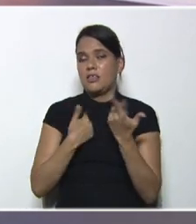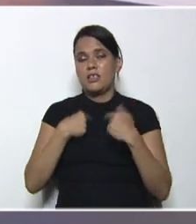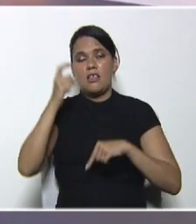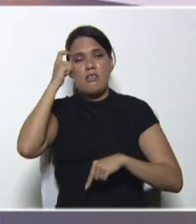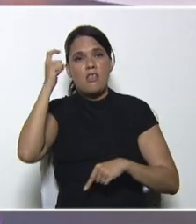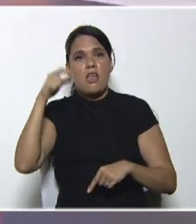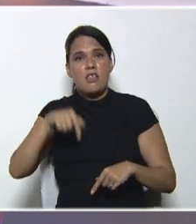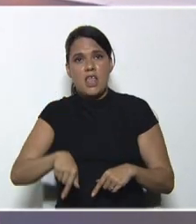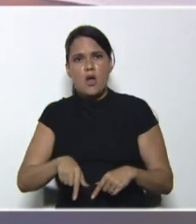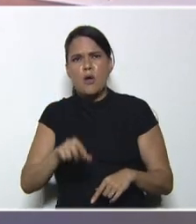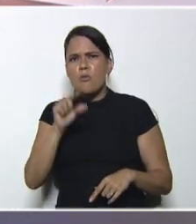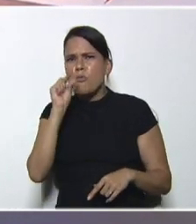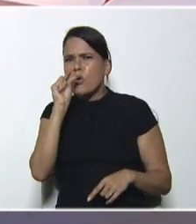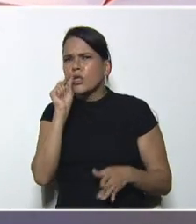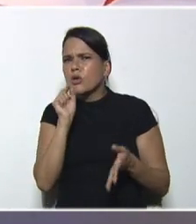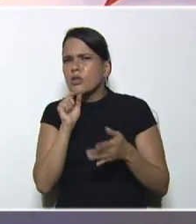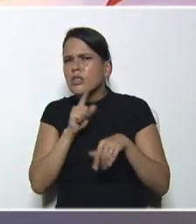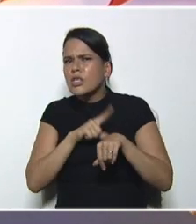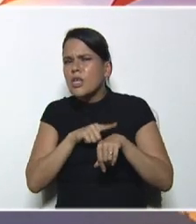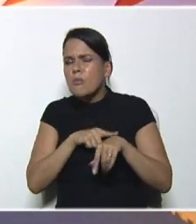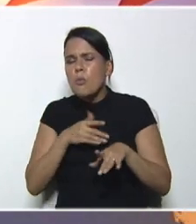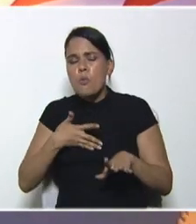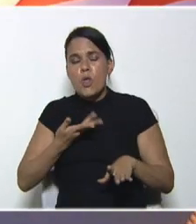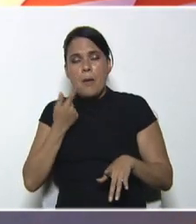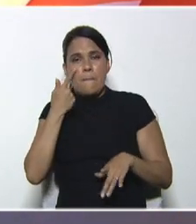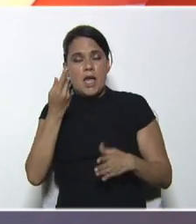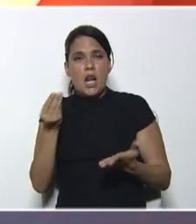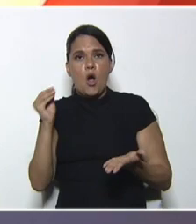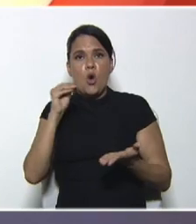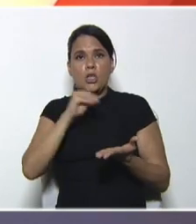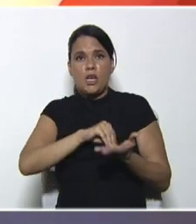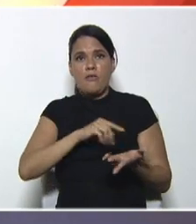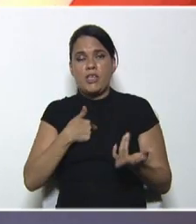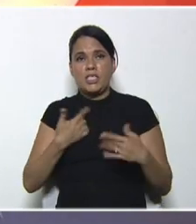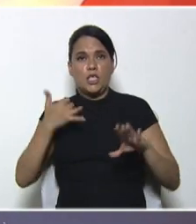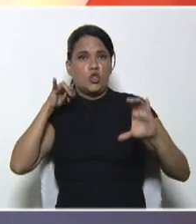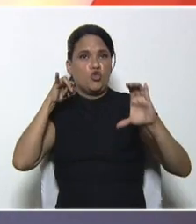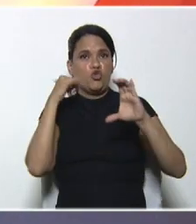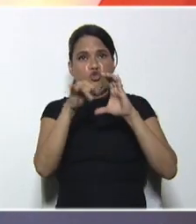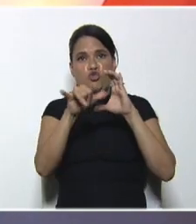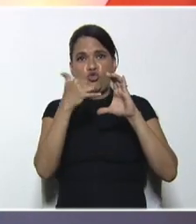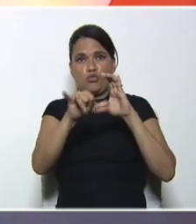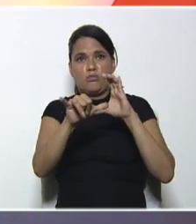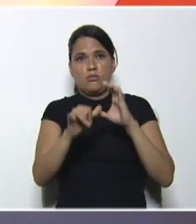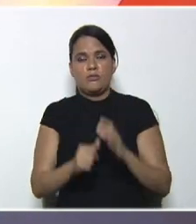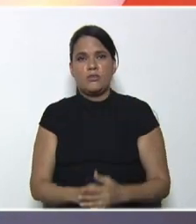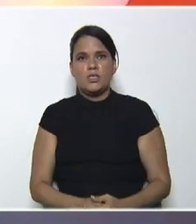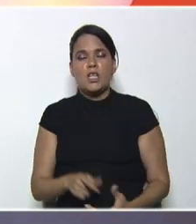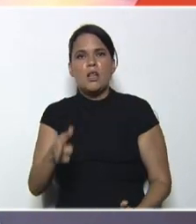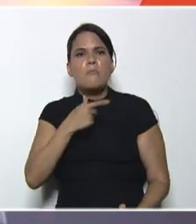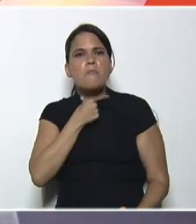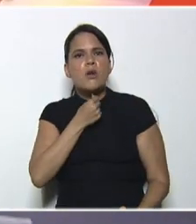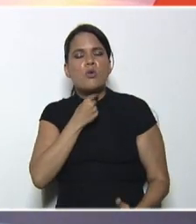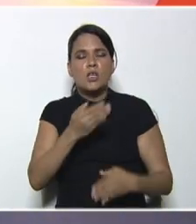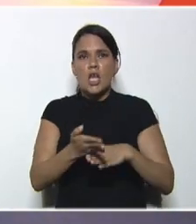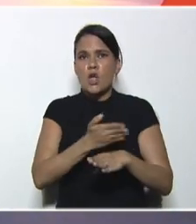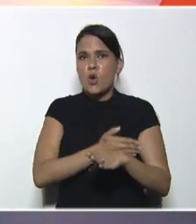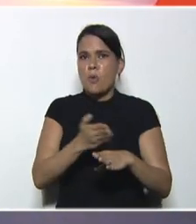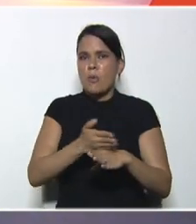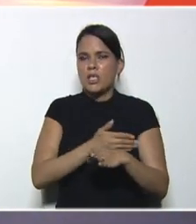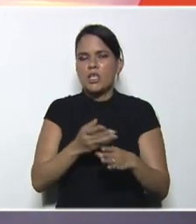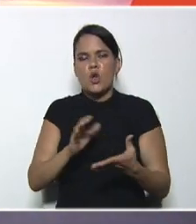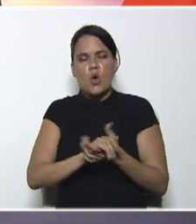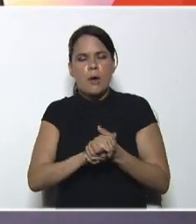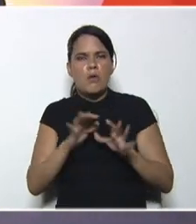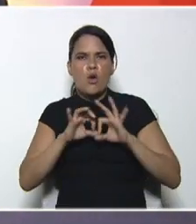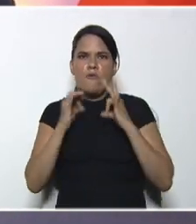hoy en muy poco tiempo podrás visualizarla en nuestra página oficial de YouTube, darle me gusta y compartirlo con